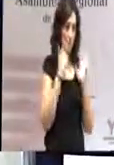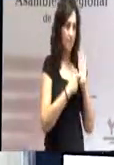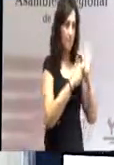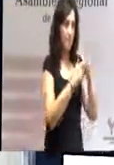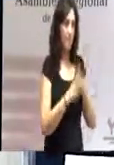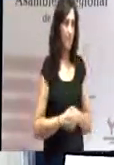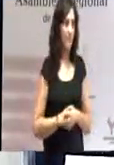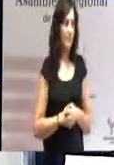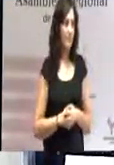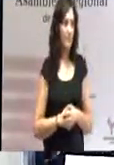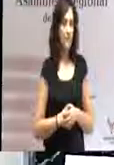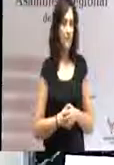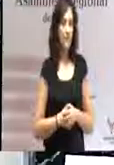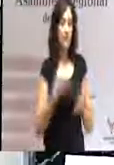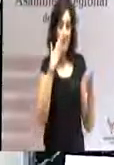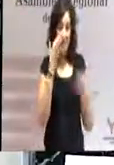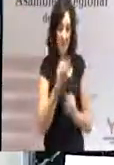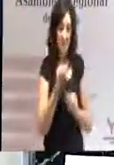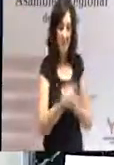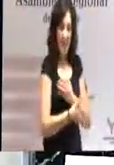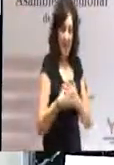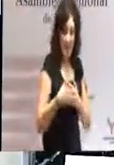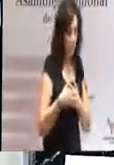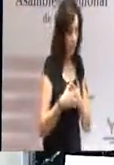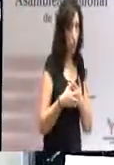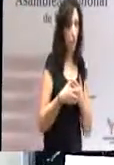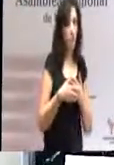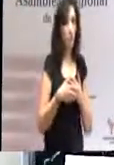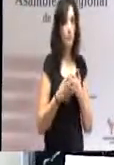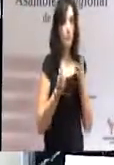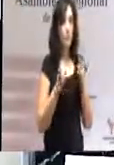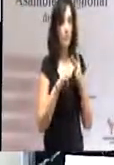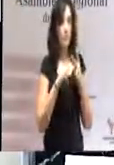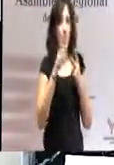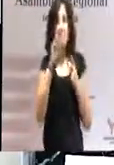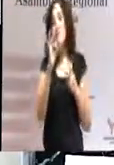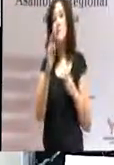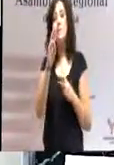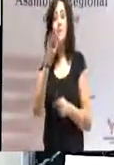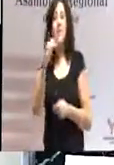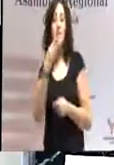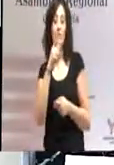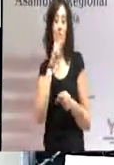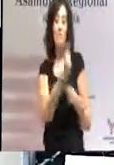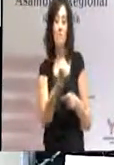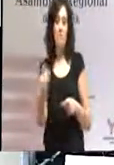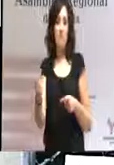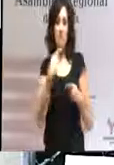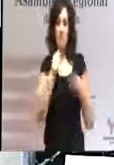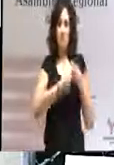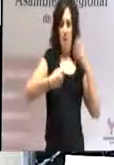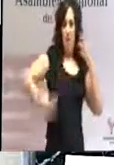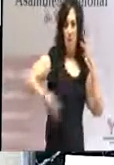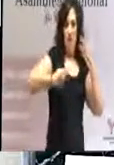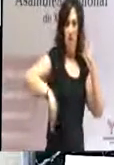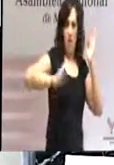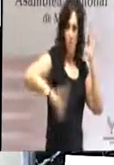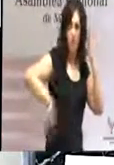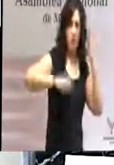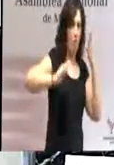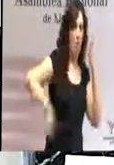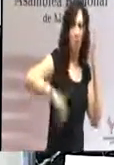tasa de riesgo de pobreza y PIB por renta per cápita, a la cola y a la cola,